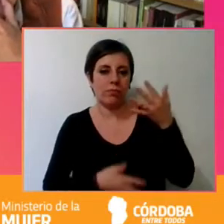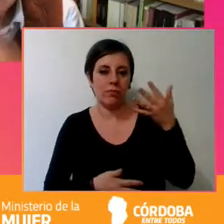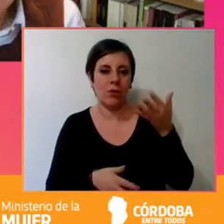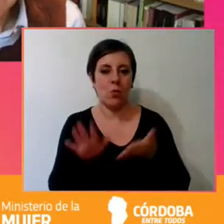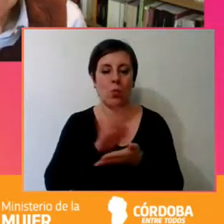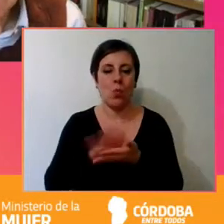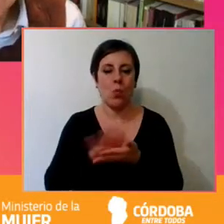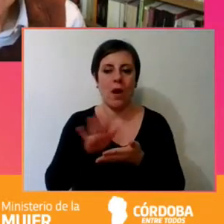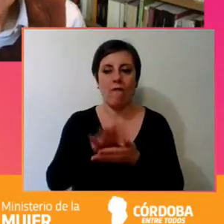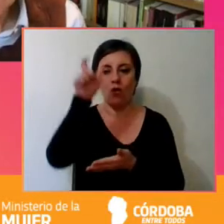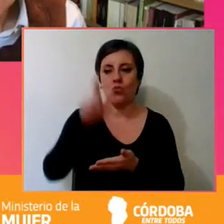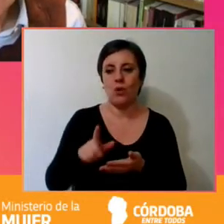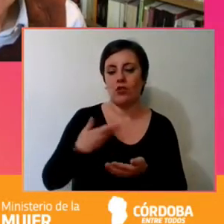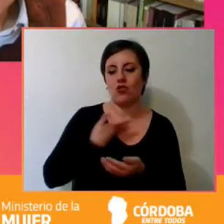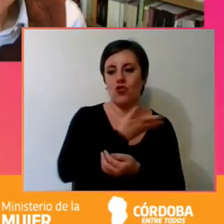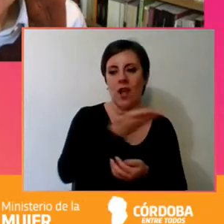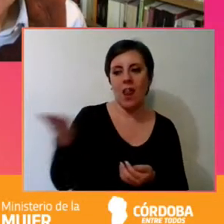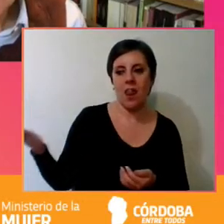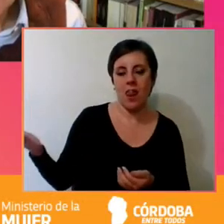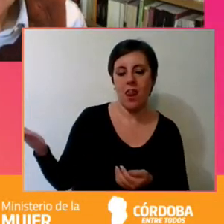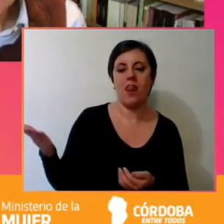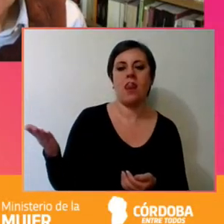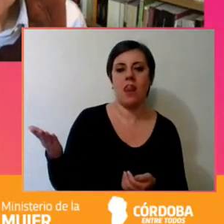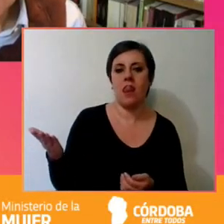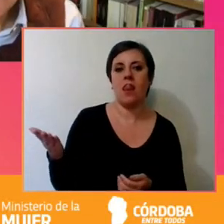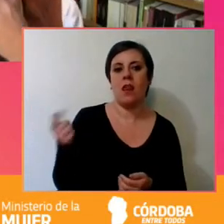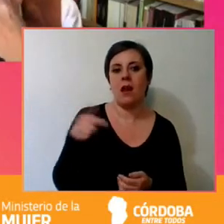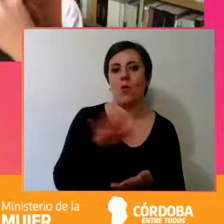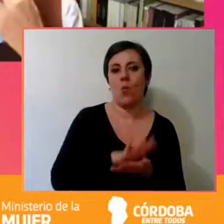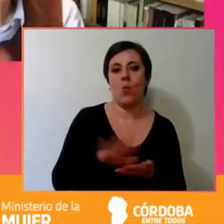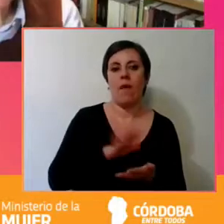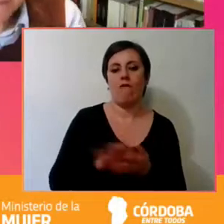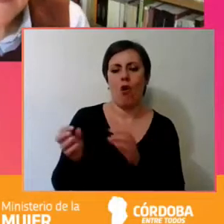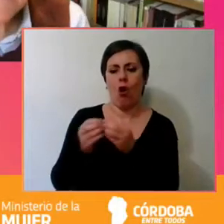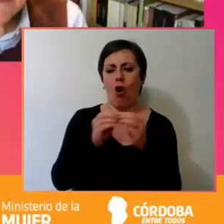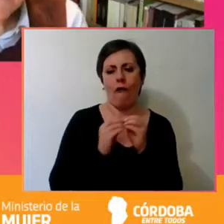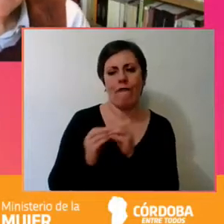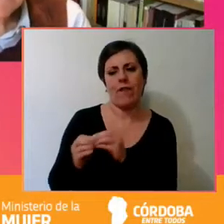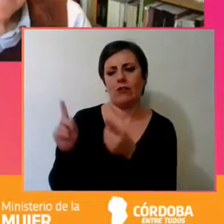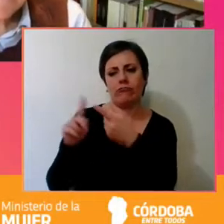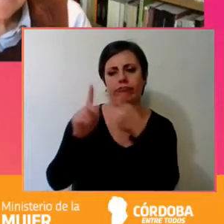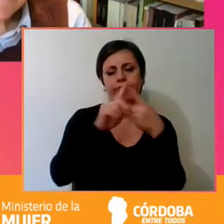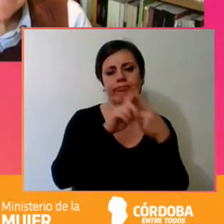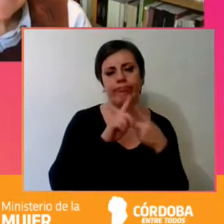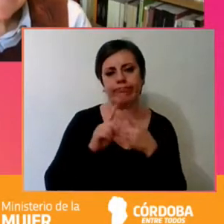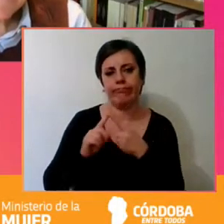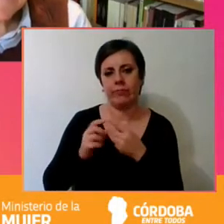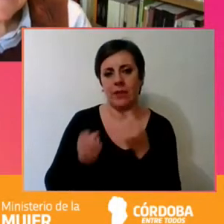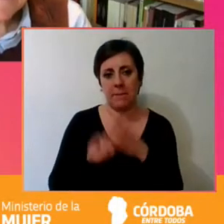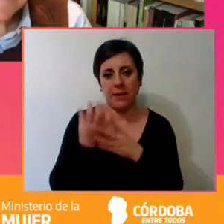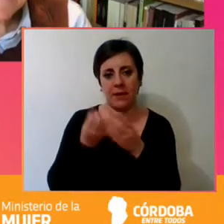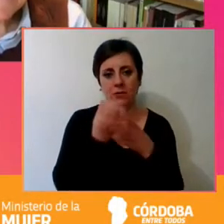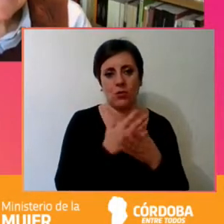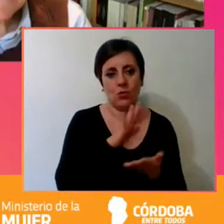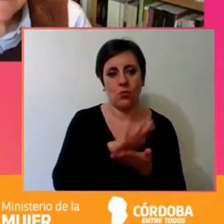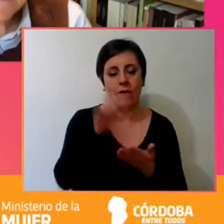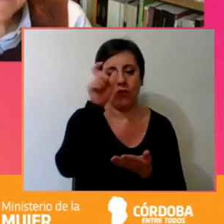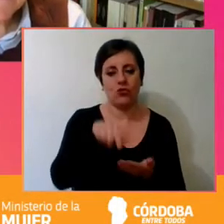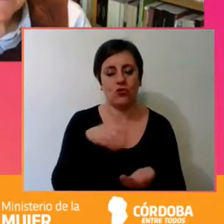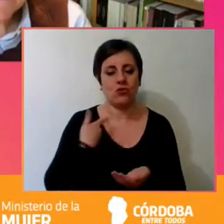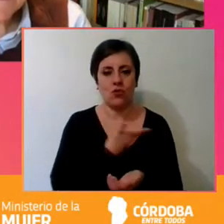que aparece, estos nuevos conflictos vinculados a la aparición del nuevo sujeto